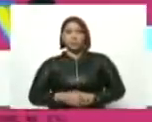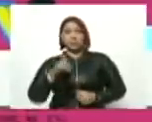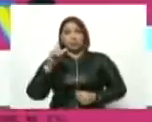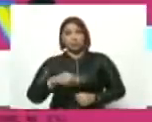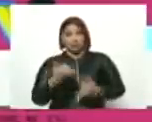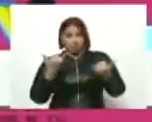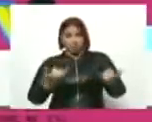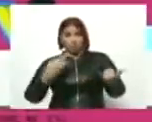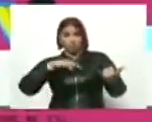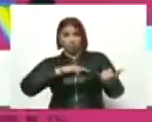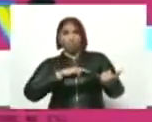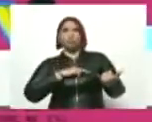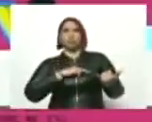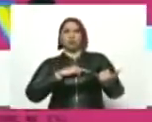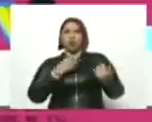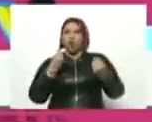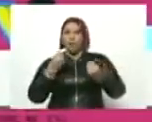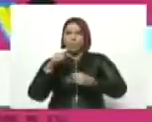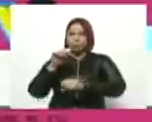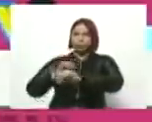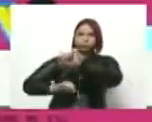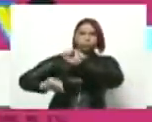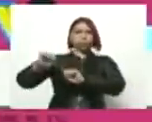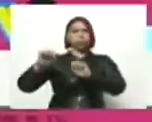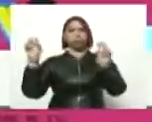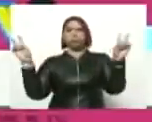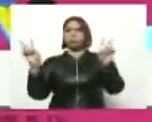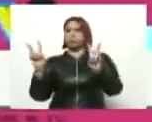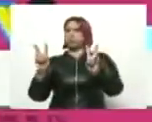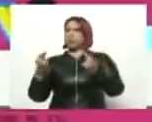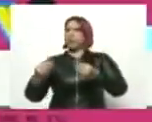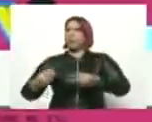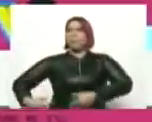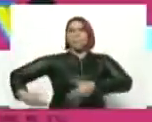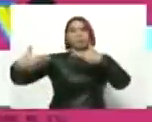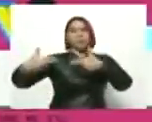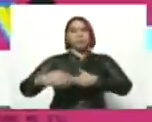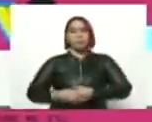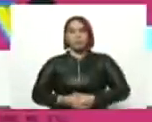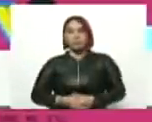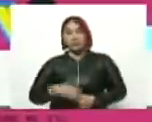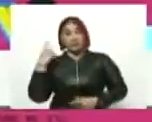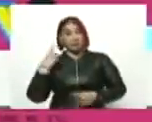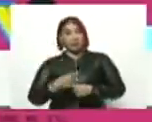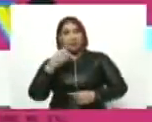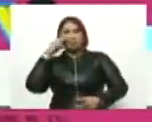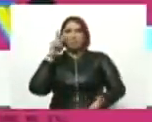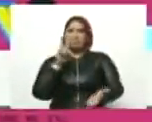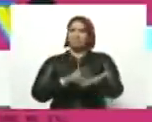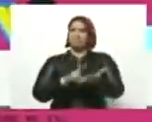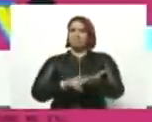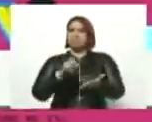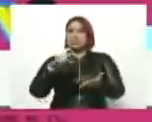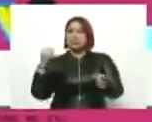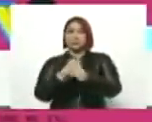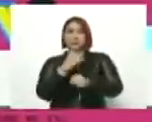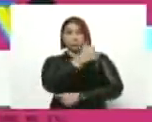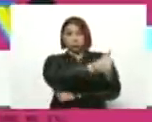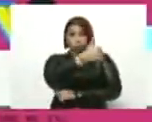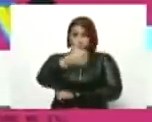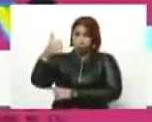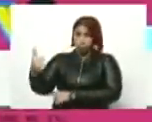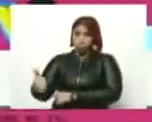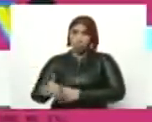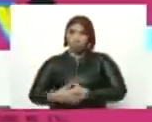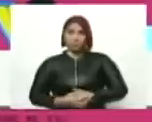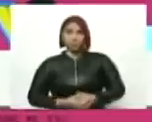pasamos nosotros al contraataque, pasamos a la victoria. Y eso tiene que ver con el trabajo de cada uno de ustedes,